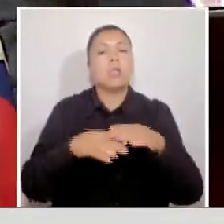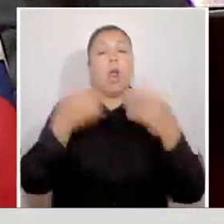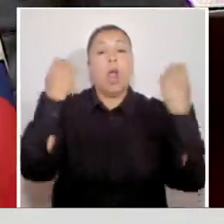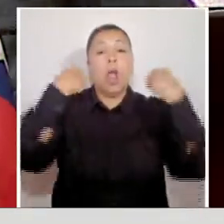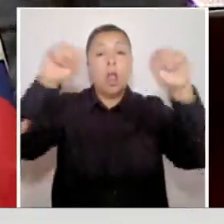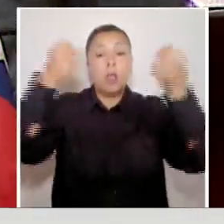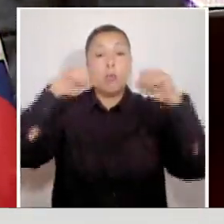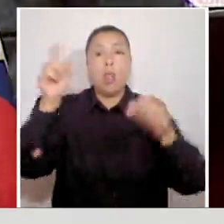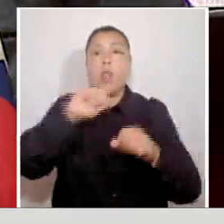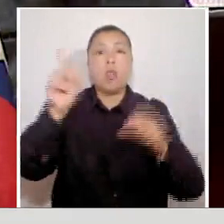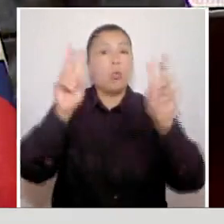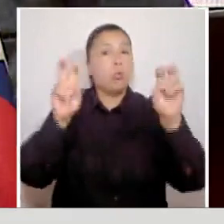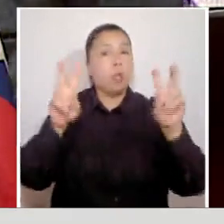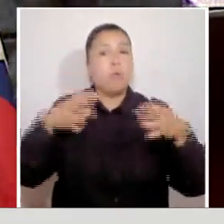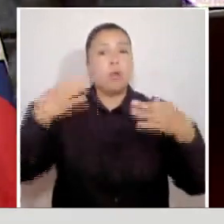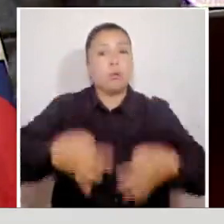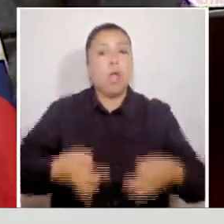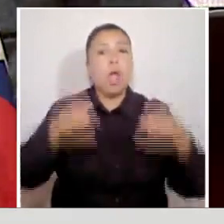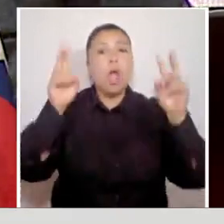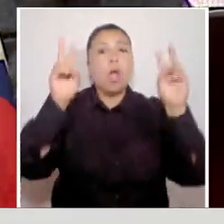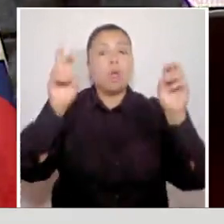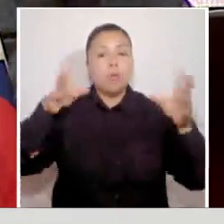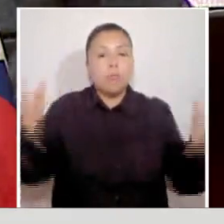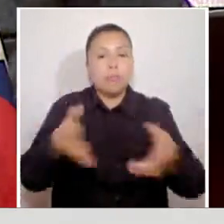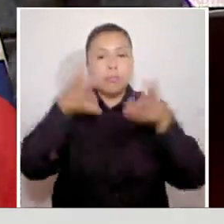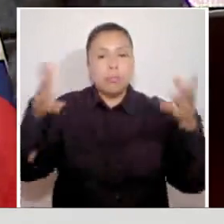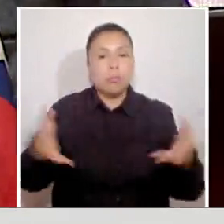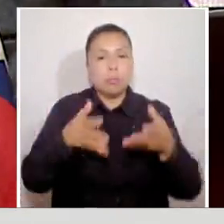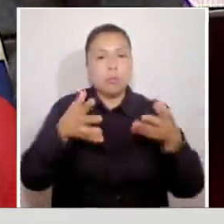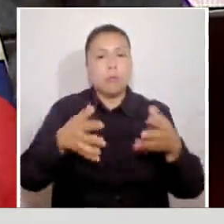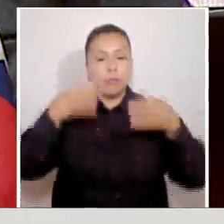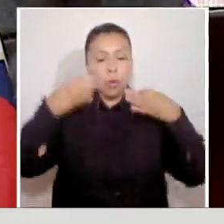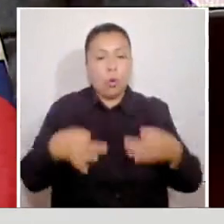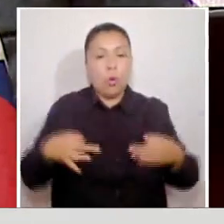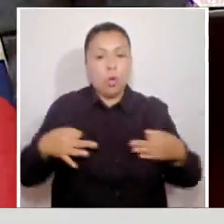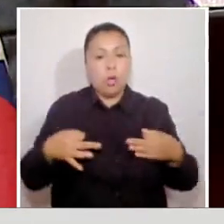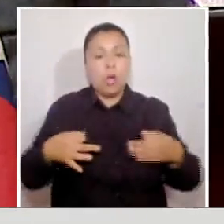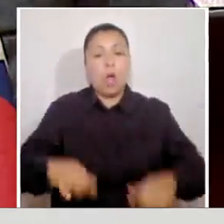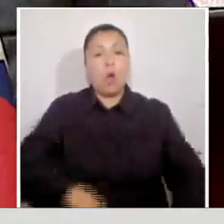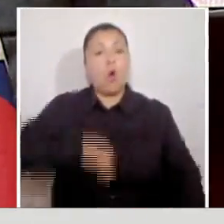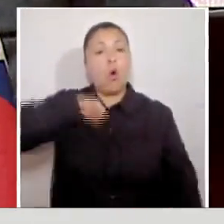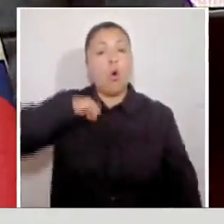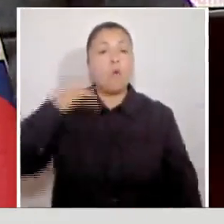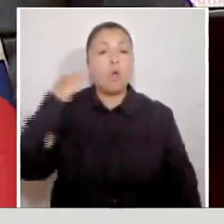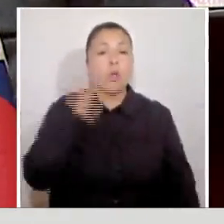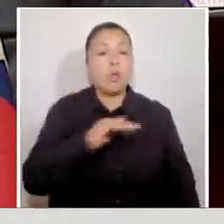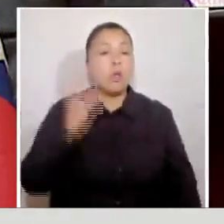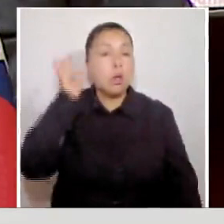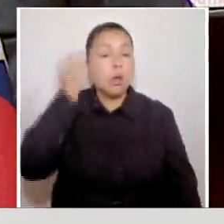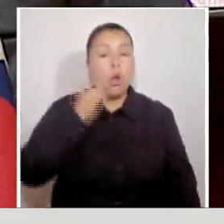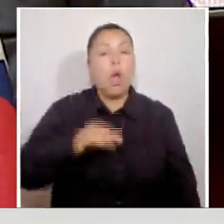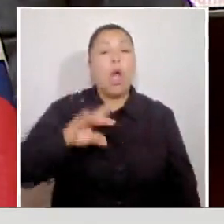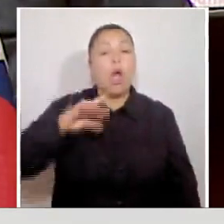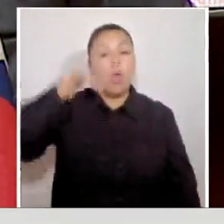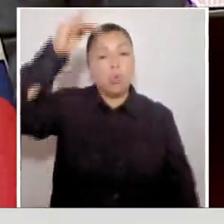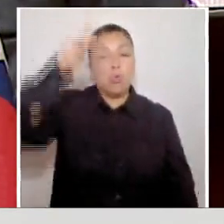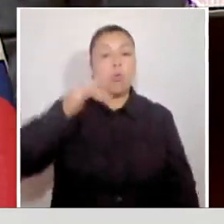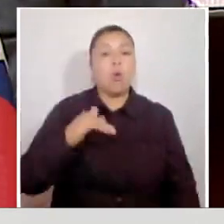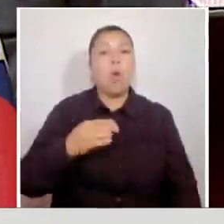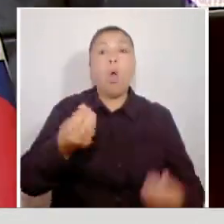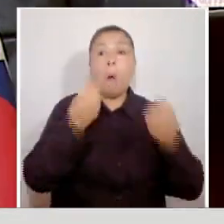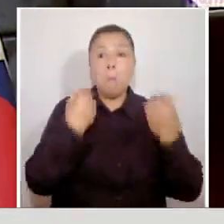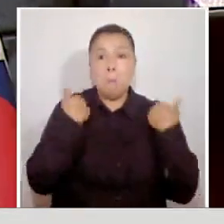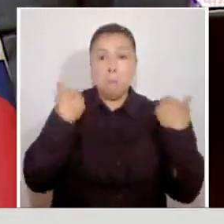seguridad es un tema de impulsar eh correctamente que jóvenes niños adultos y adultos mayores pueden practicar de buena forma el